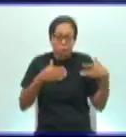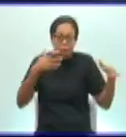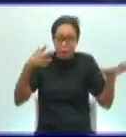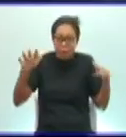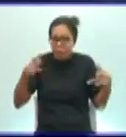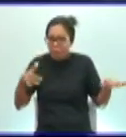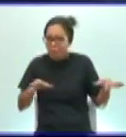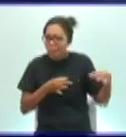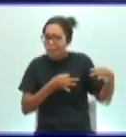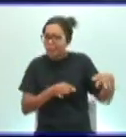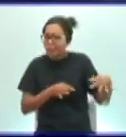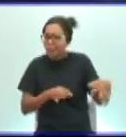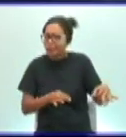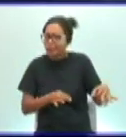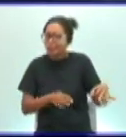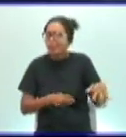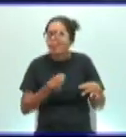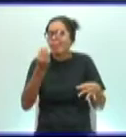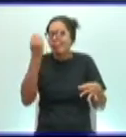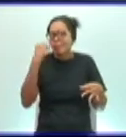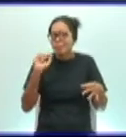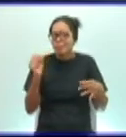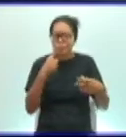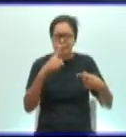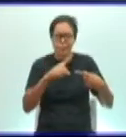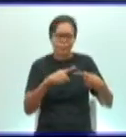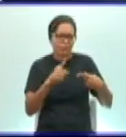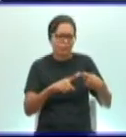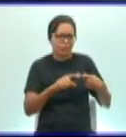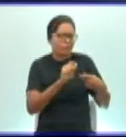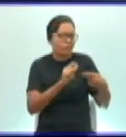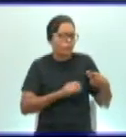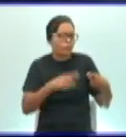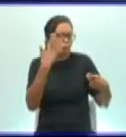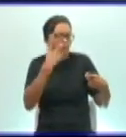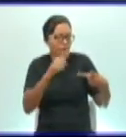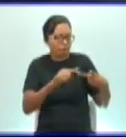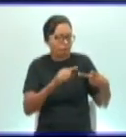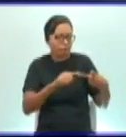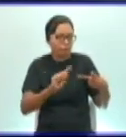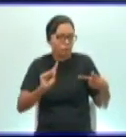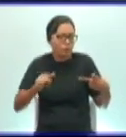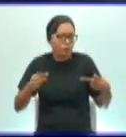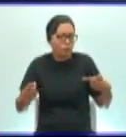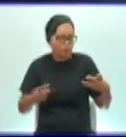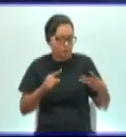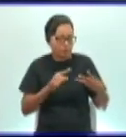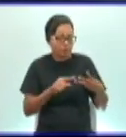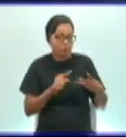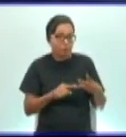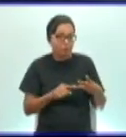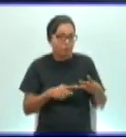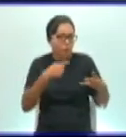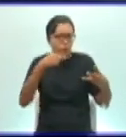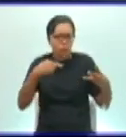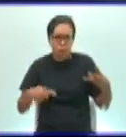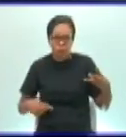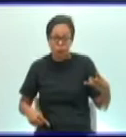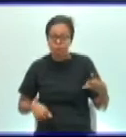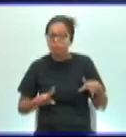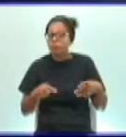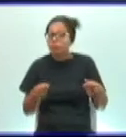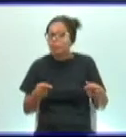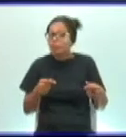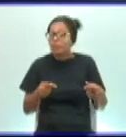qué lo escribió, y entonces al sacar de contexto un documento puede cambiar hasta la esencia de lo que él está planteando. Y esa es